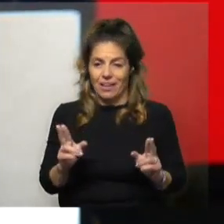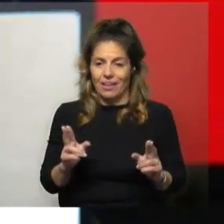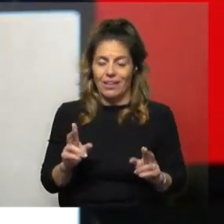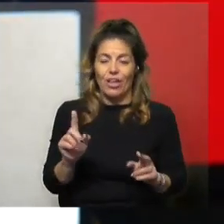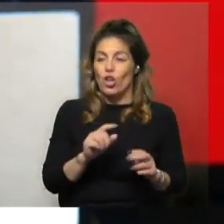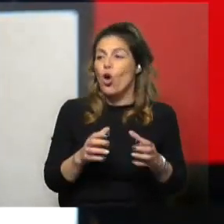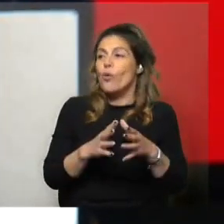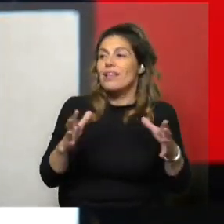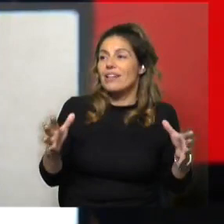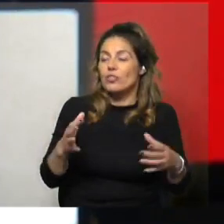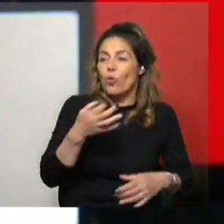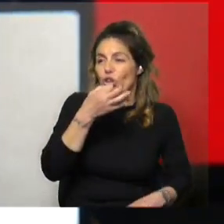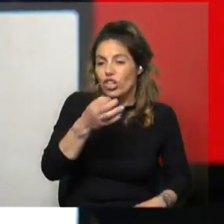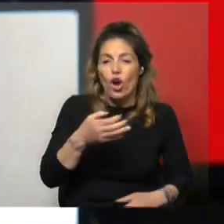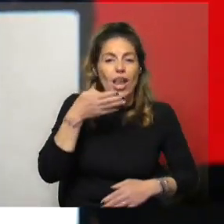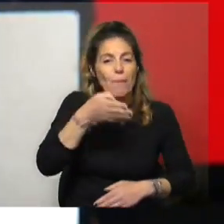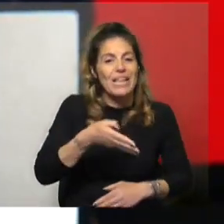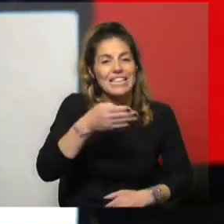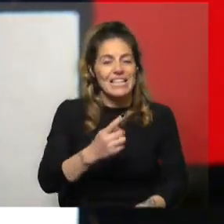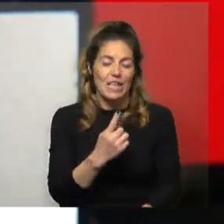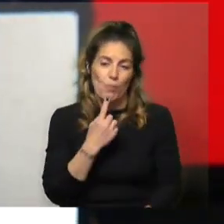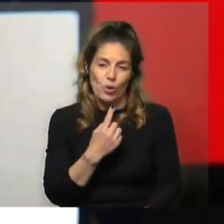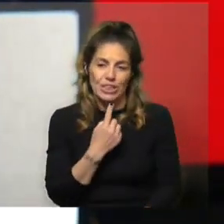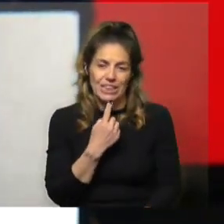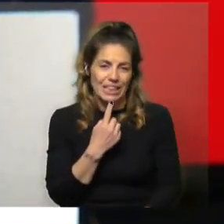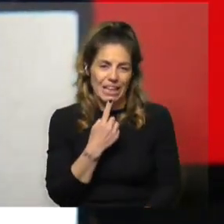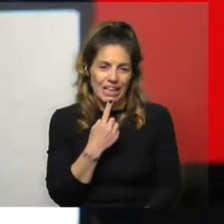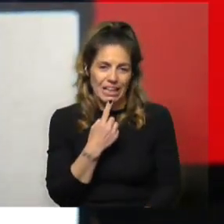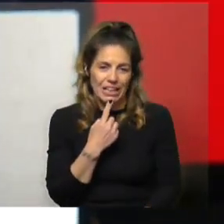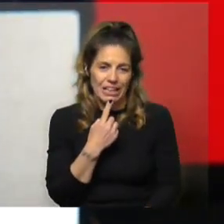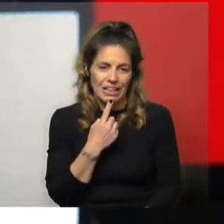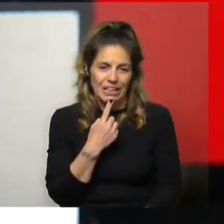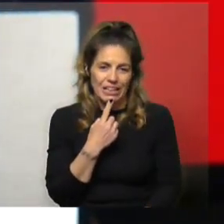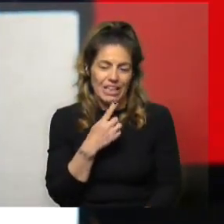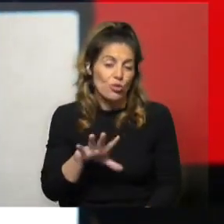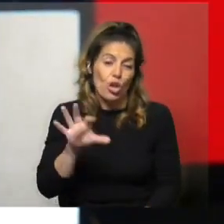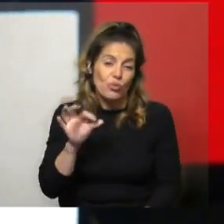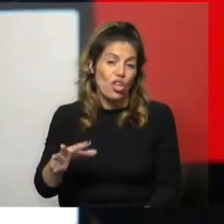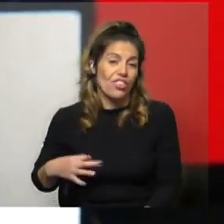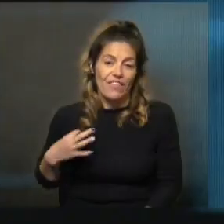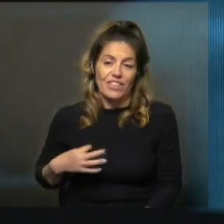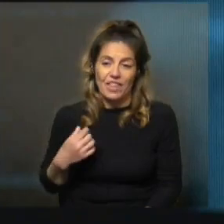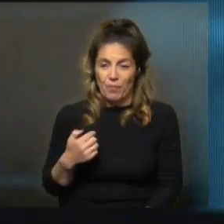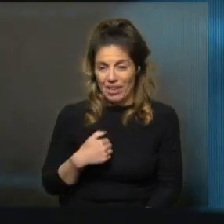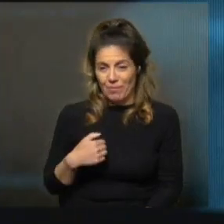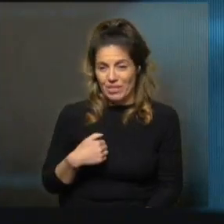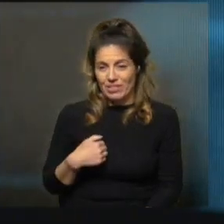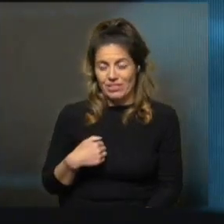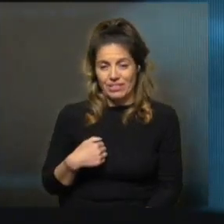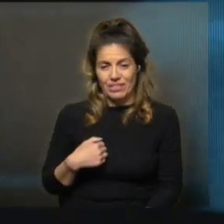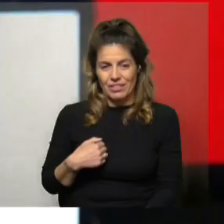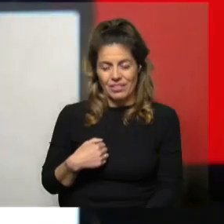exageración Cuando digo que la militancia política ha sido una opción de vida también para mí porque